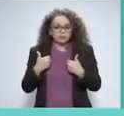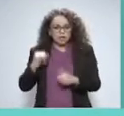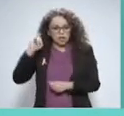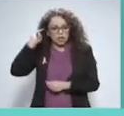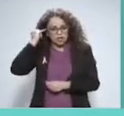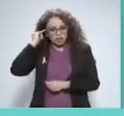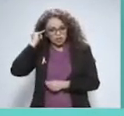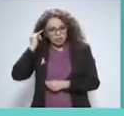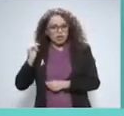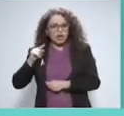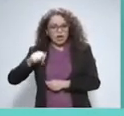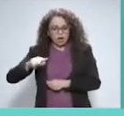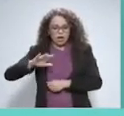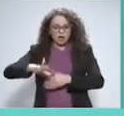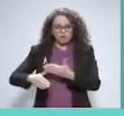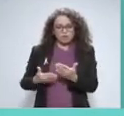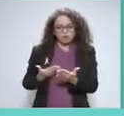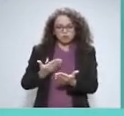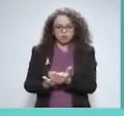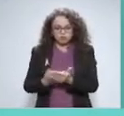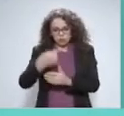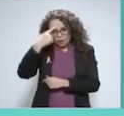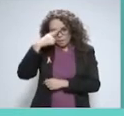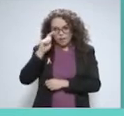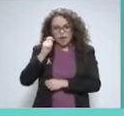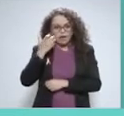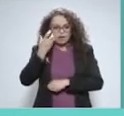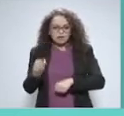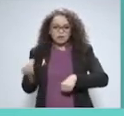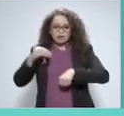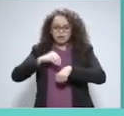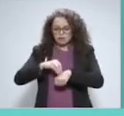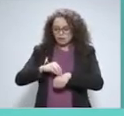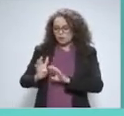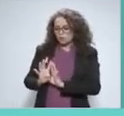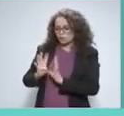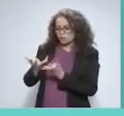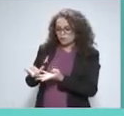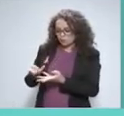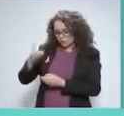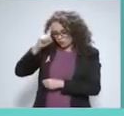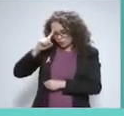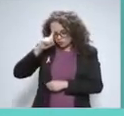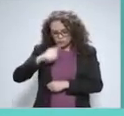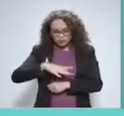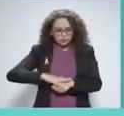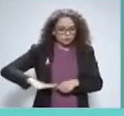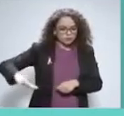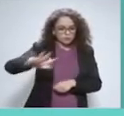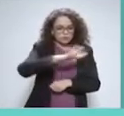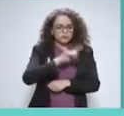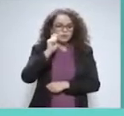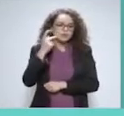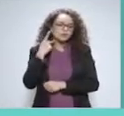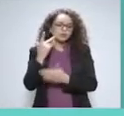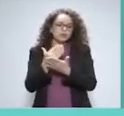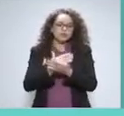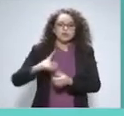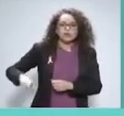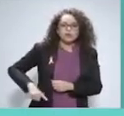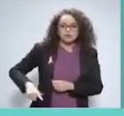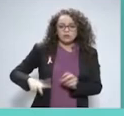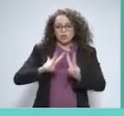postulado en la convocatoria del Consejo Ciudadano de Seguimiento de Políticas Públicas en materia de juventud del